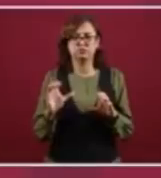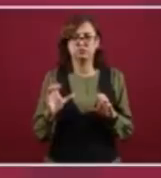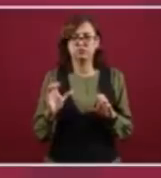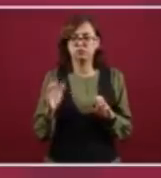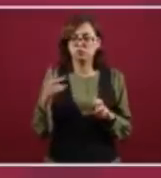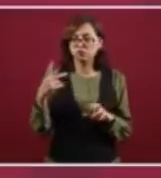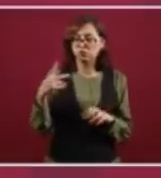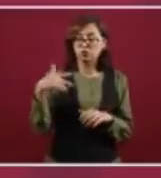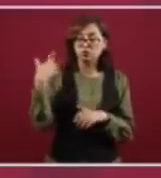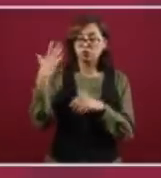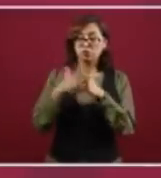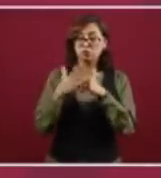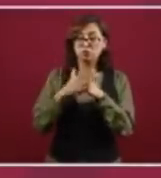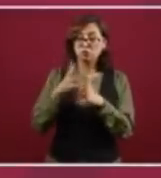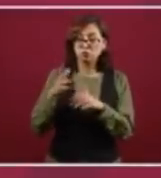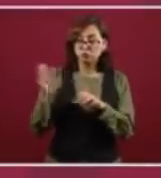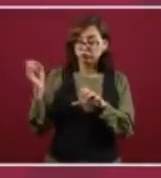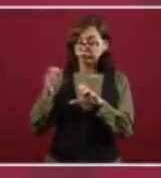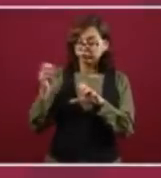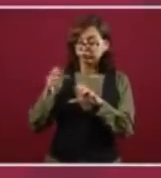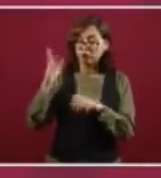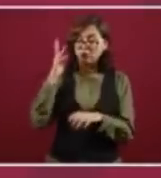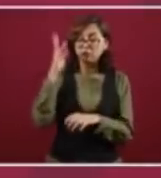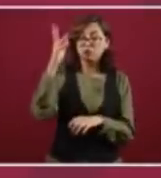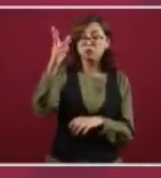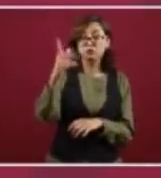sus pensiones, sus ahorros.